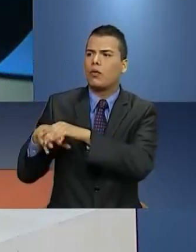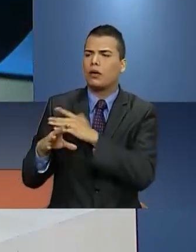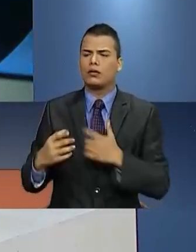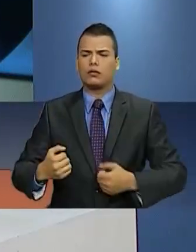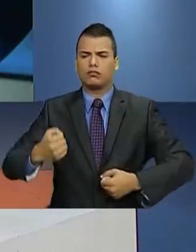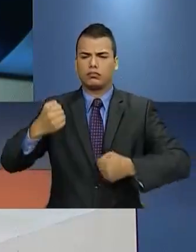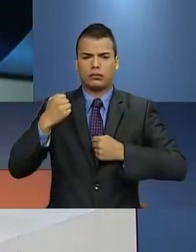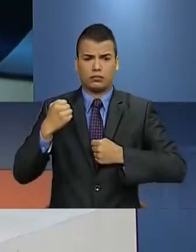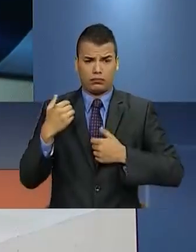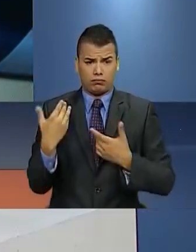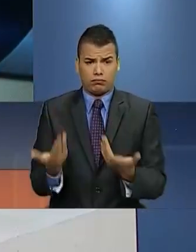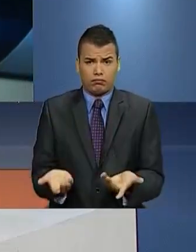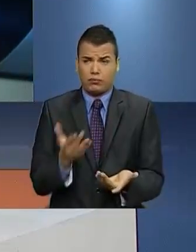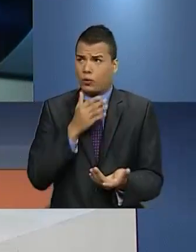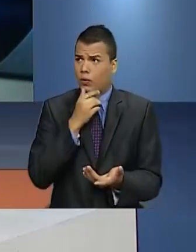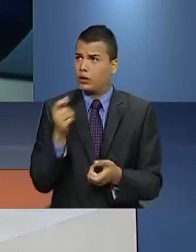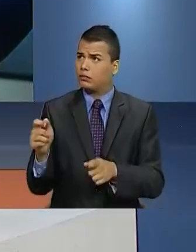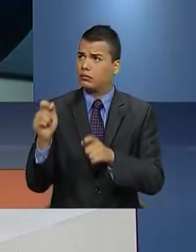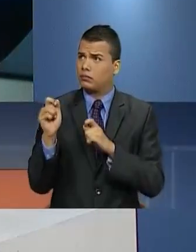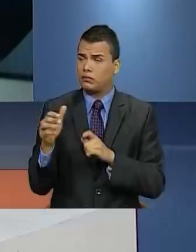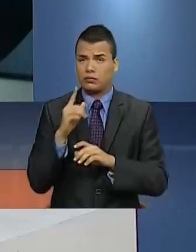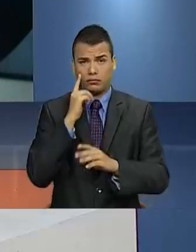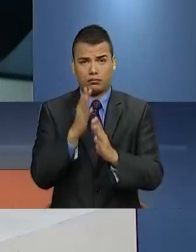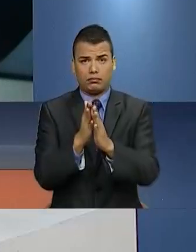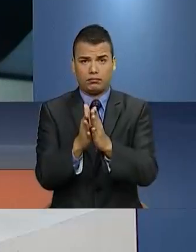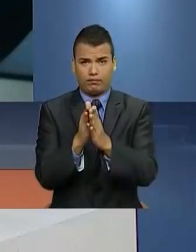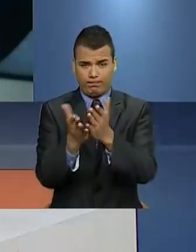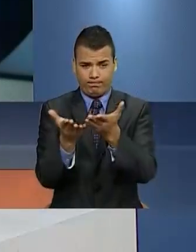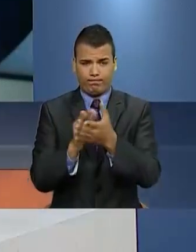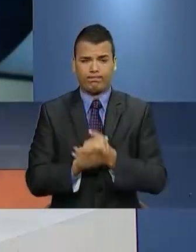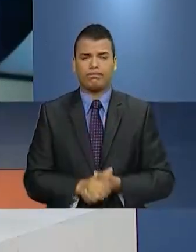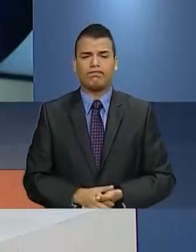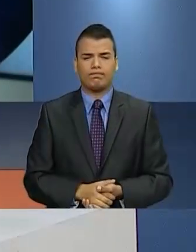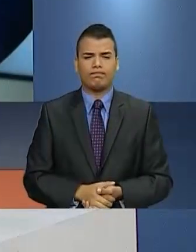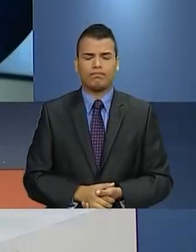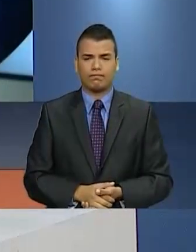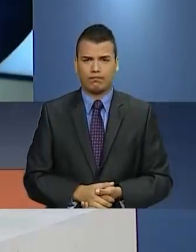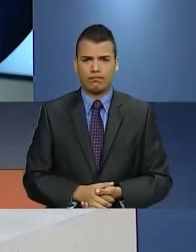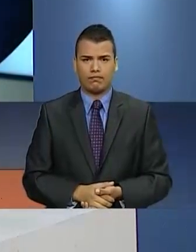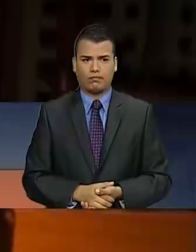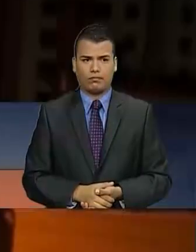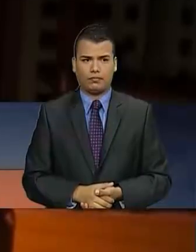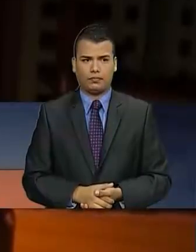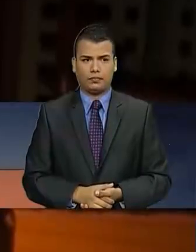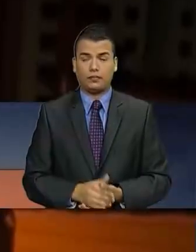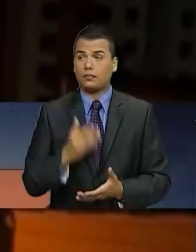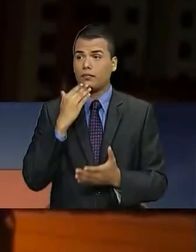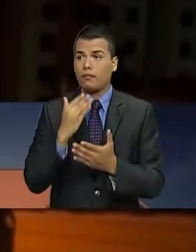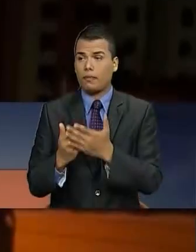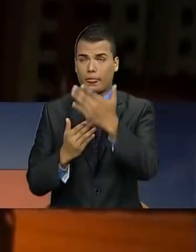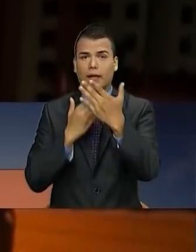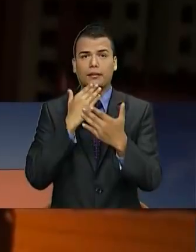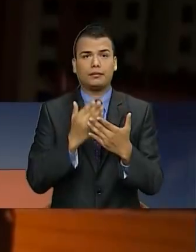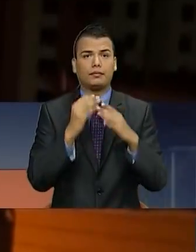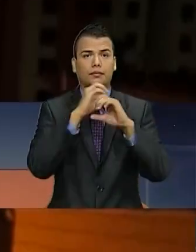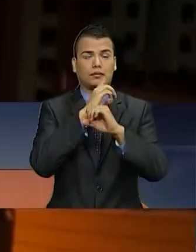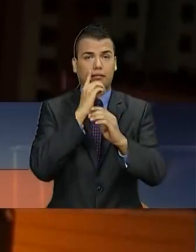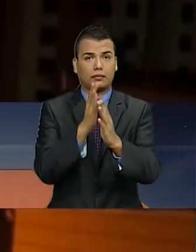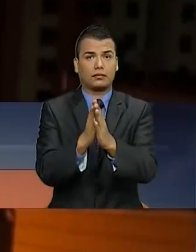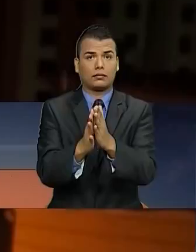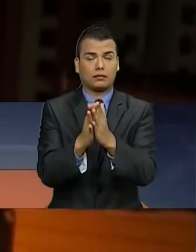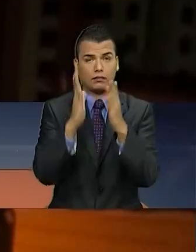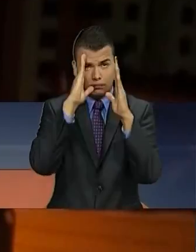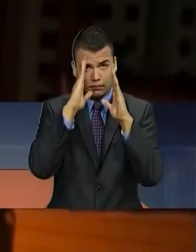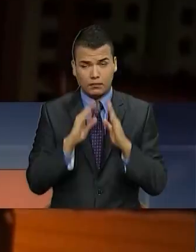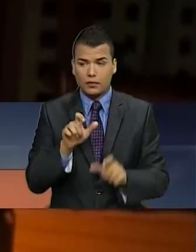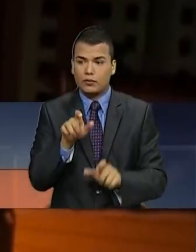armas. Desde Pasto está el corresponsal de Telepacífico Noticias, Winston Viracachapaba. Gracias, buenas noches. Mucha atención que los